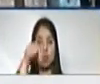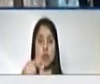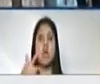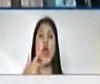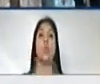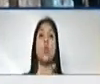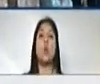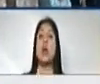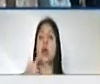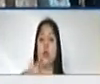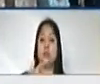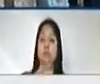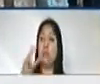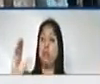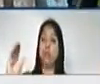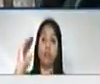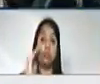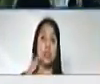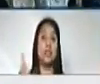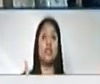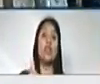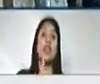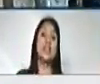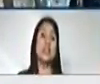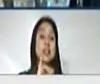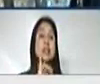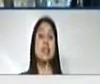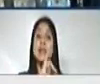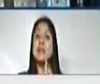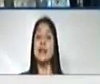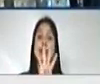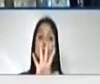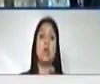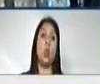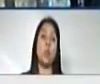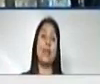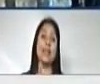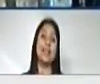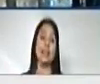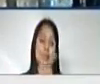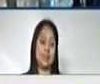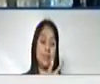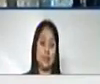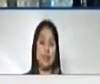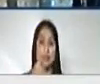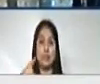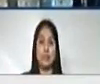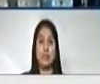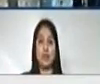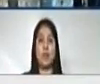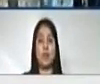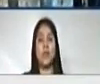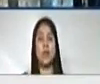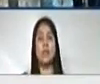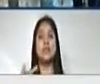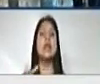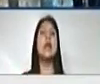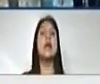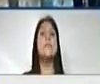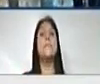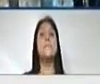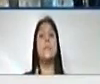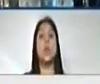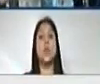de eso, la prioridad va a ser vacunar a todas las personas mayores de 50 años, pero que ya tengan